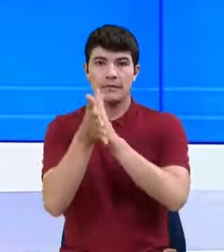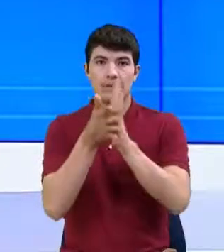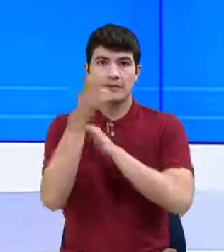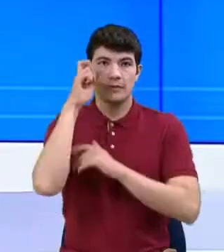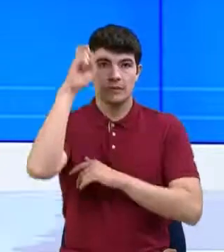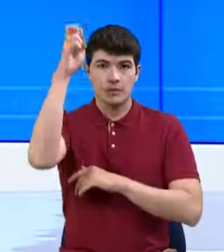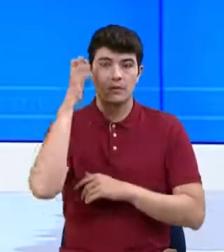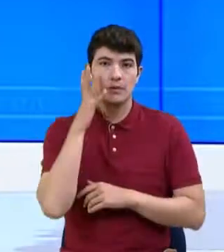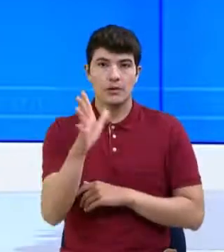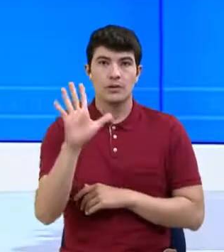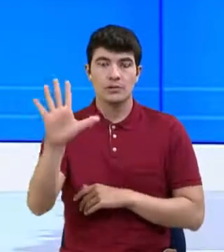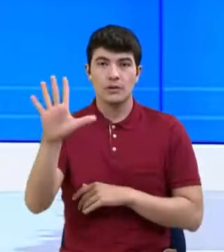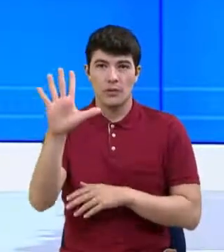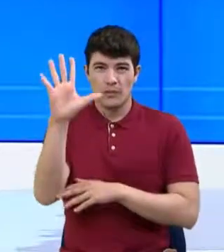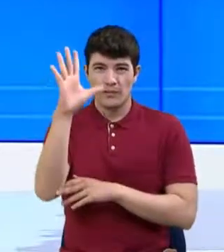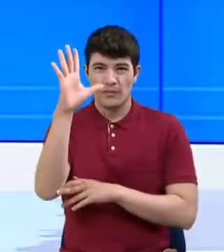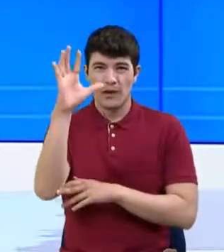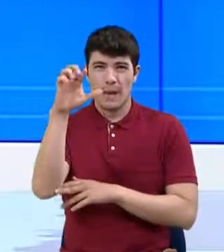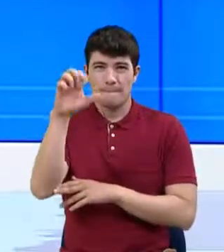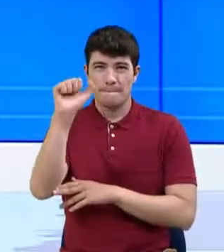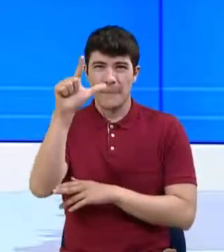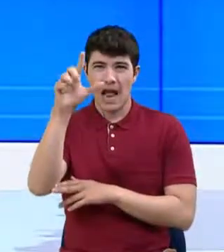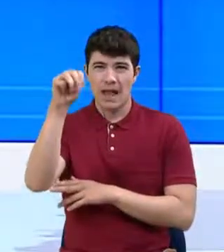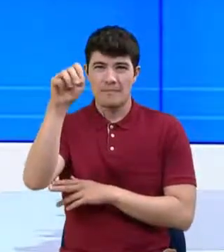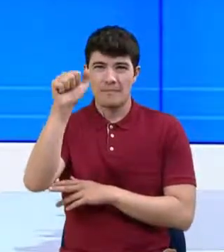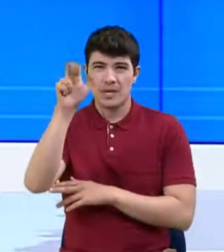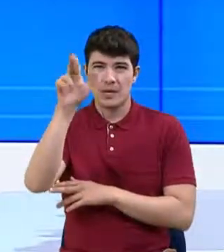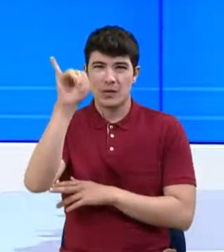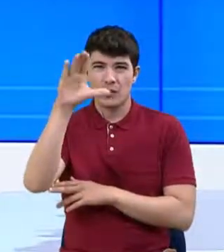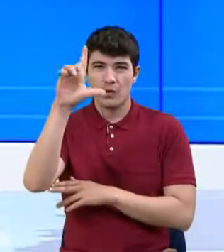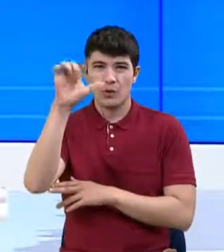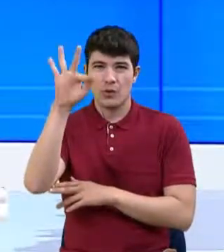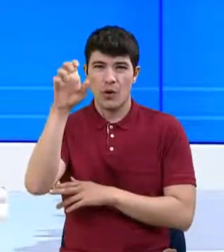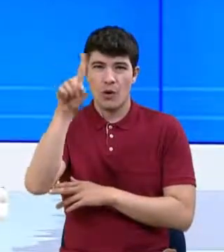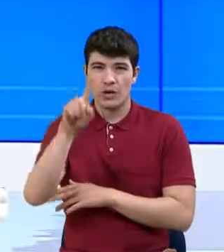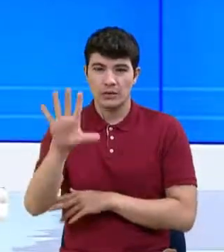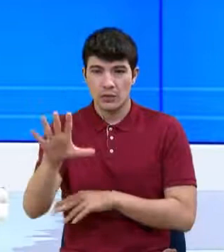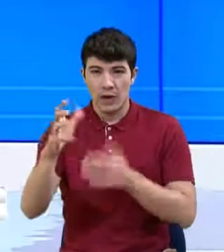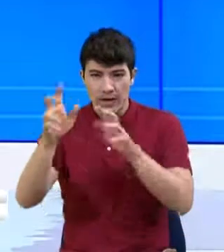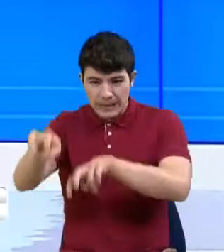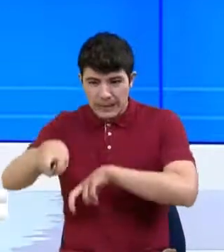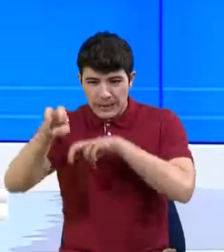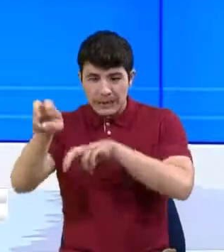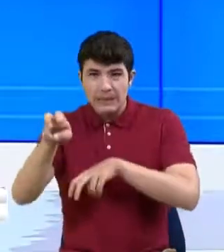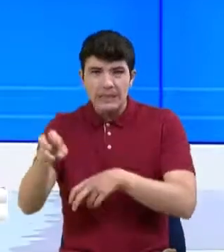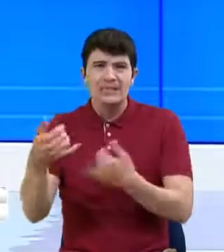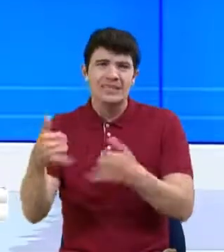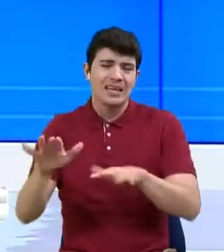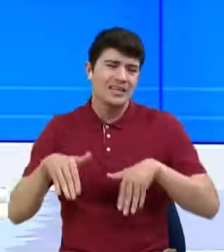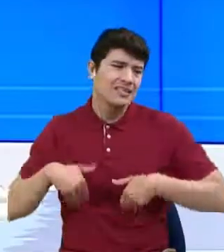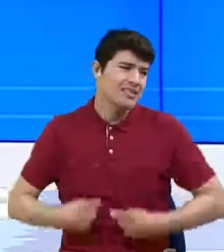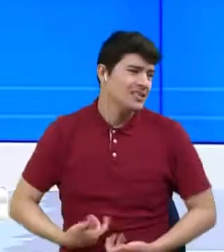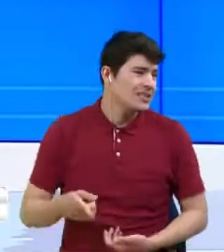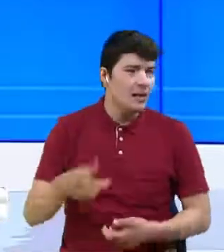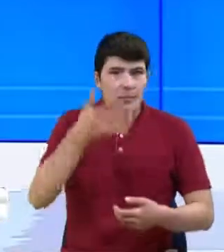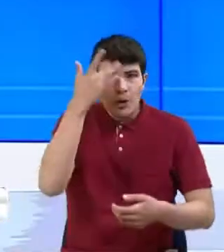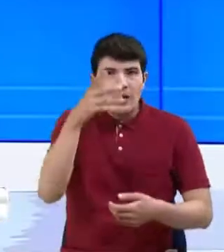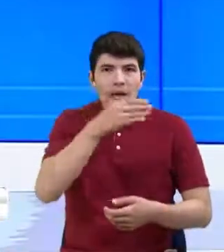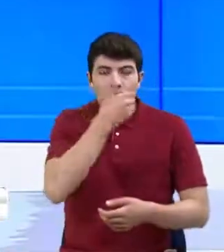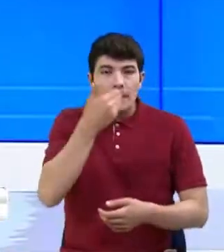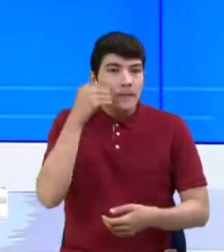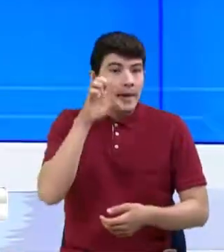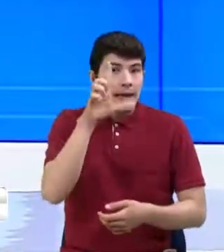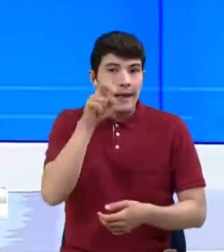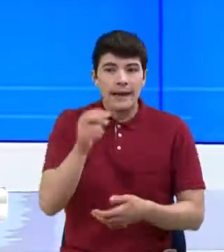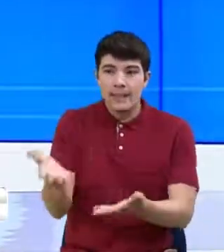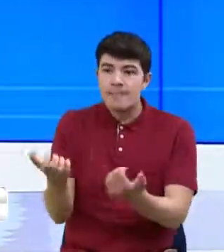en los palmicultores precisamente de esta región señalan estar cansados de las extorsiones ejecutadas por el ln y piden que dentro de